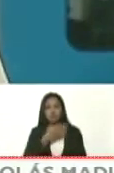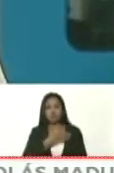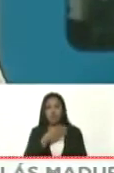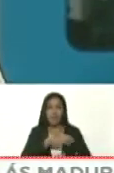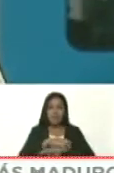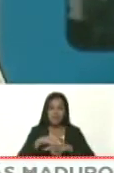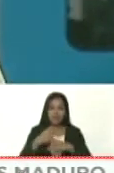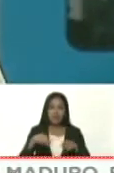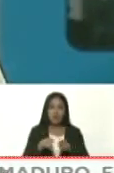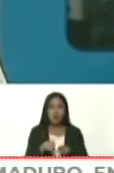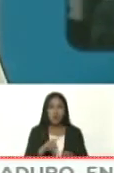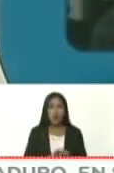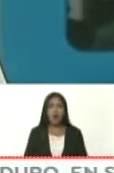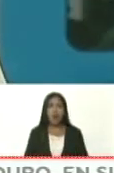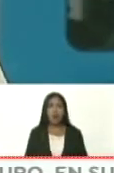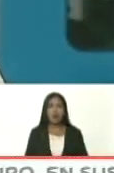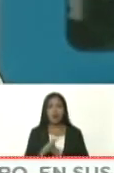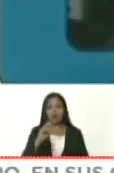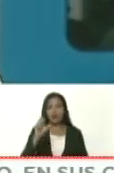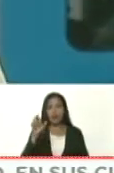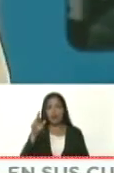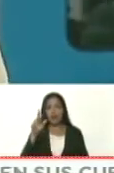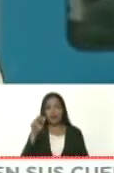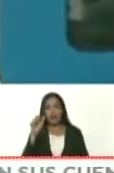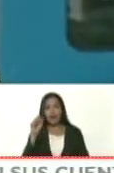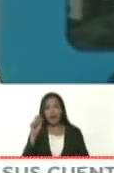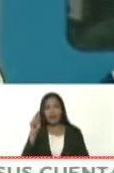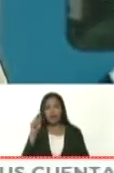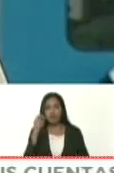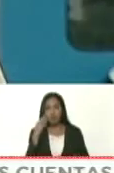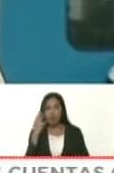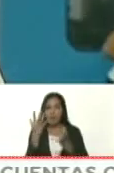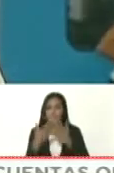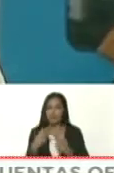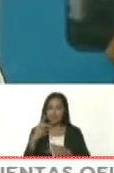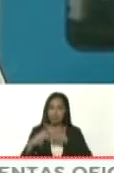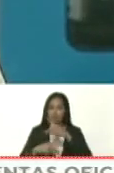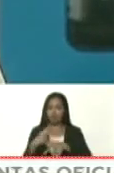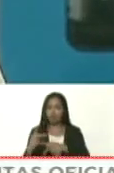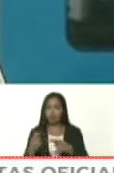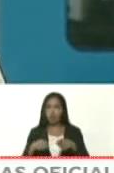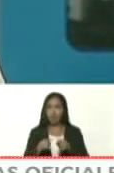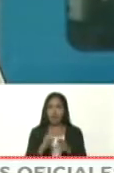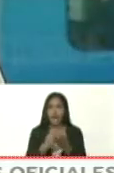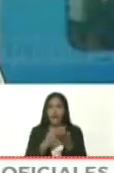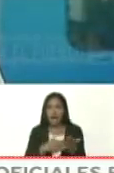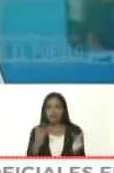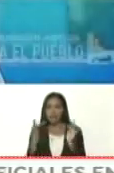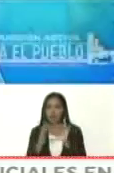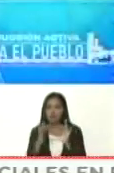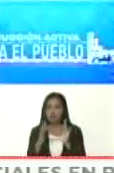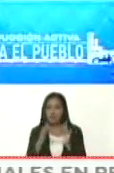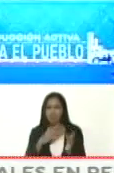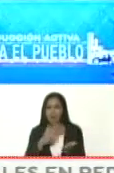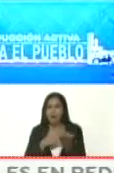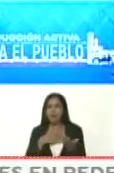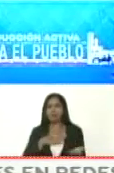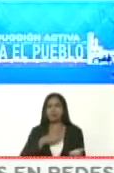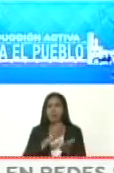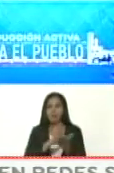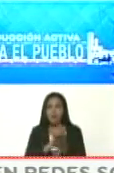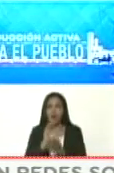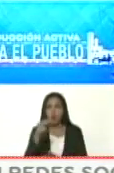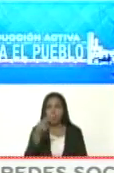Tigrera. Castro Soteldo, ¿qué me puedes decir de esta empresa de producción social antes de que hagamos el pase a Guanare? Atención